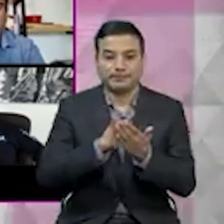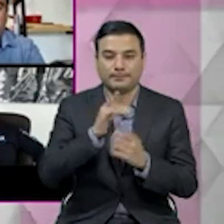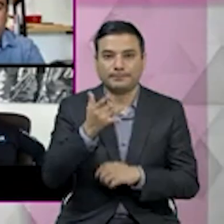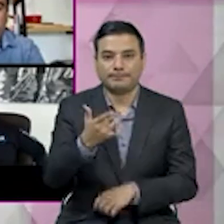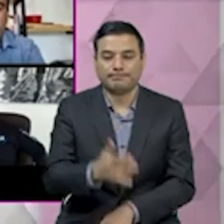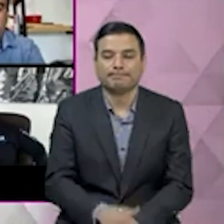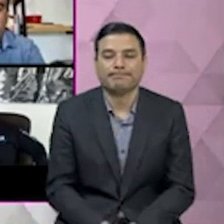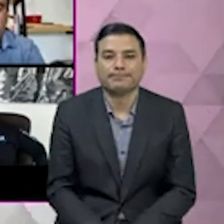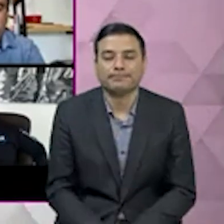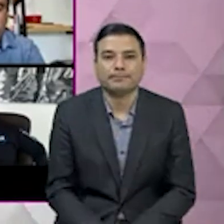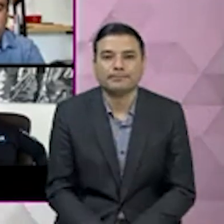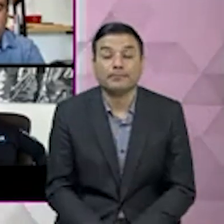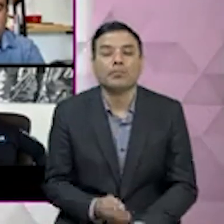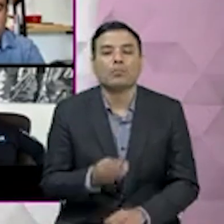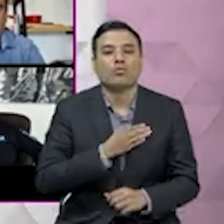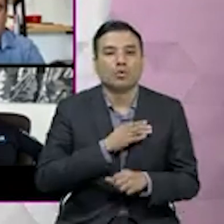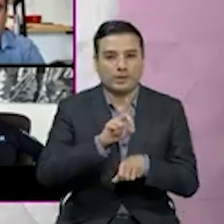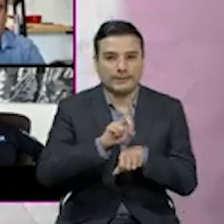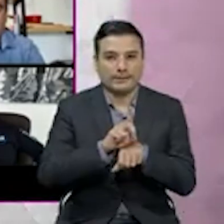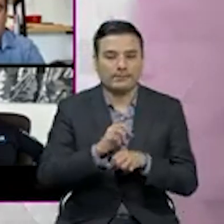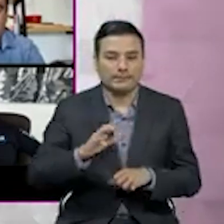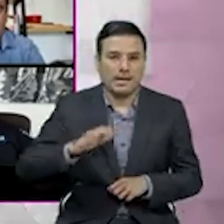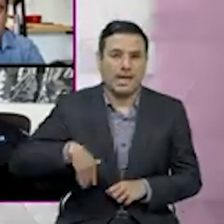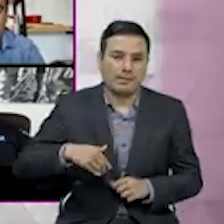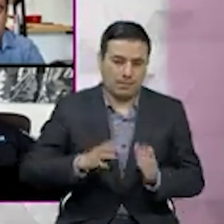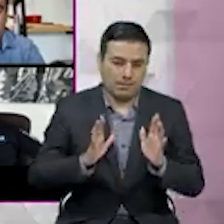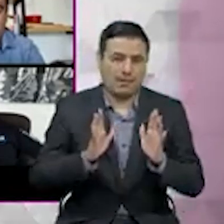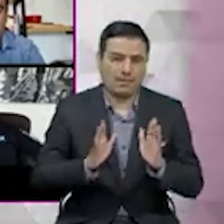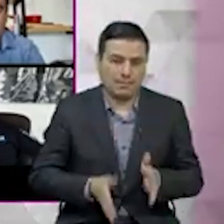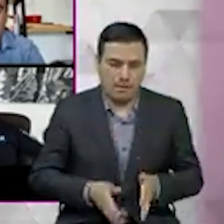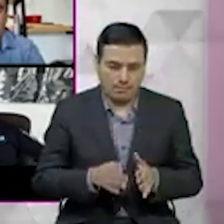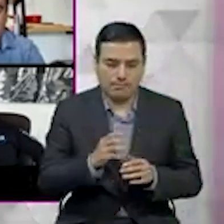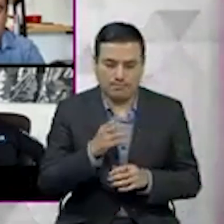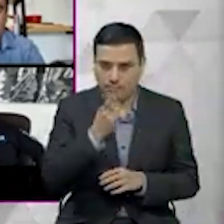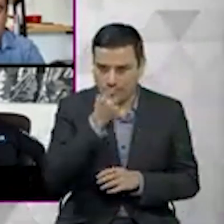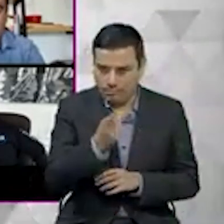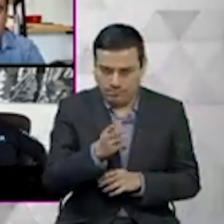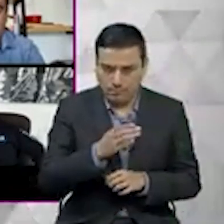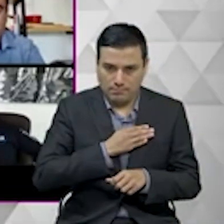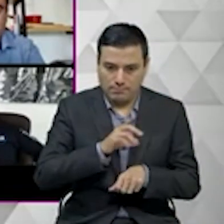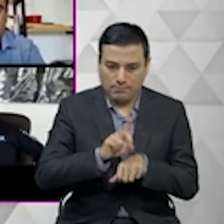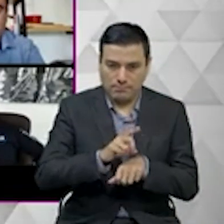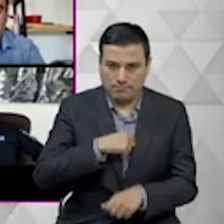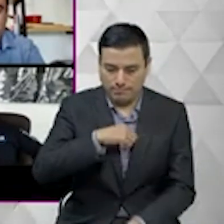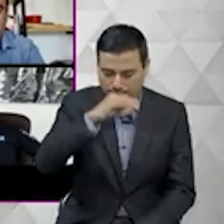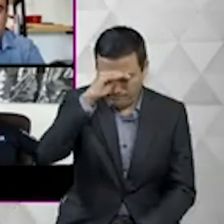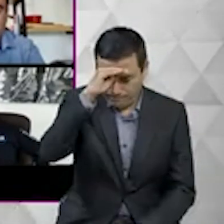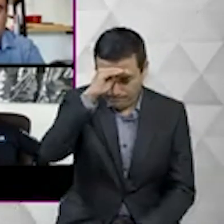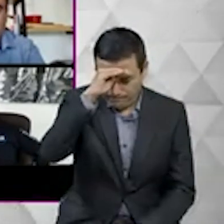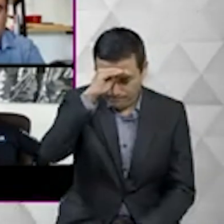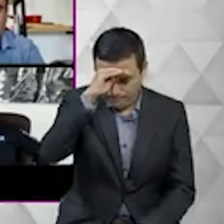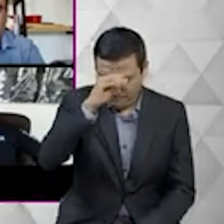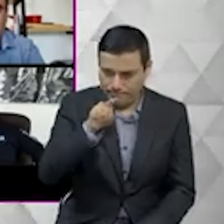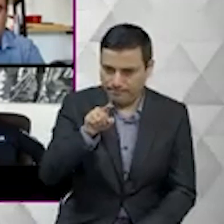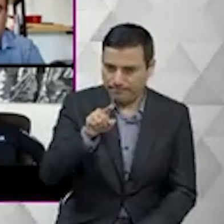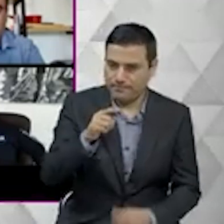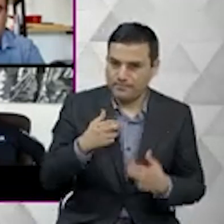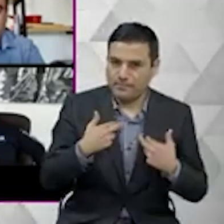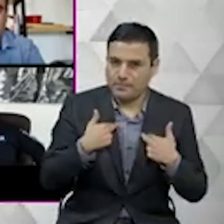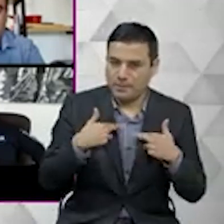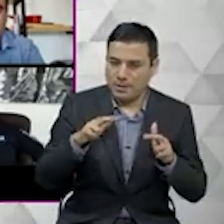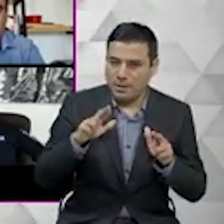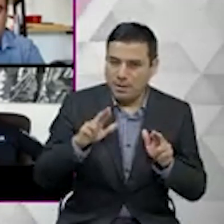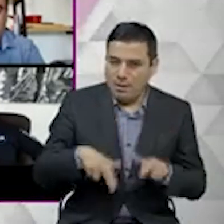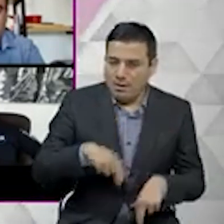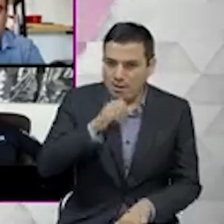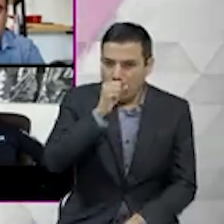Estaba pensando, muy buenos días, ya lo había dicho a todas y todos. Estaba pensando cuando intervino la